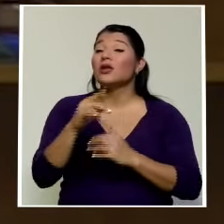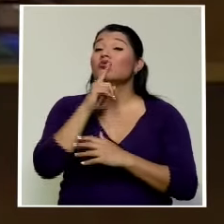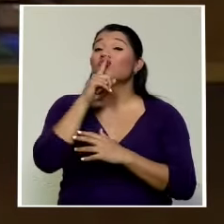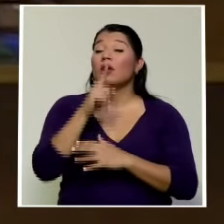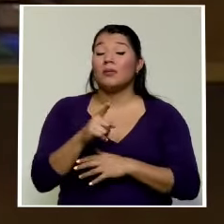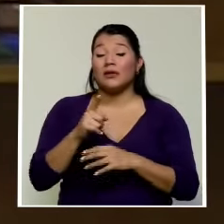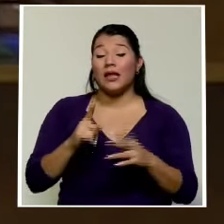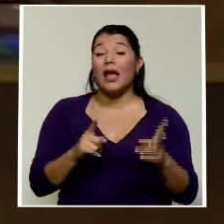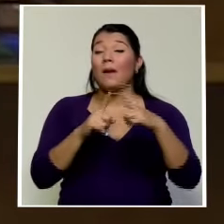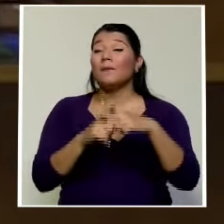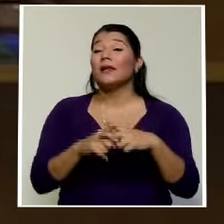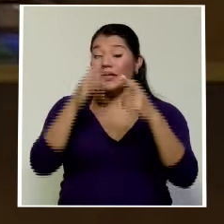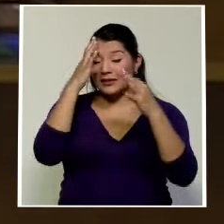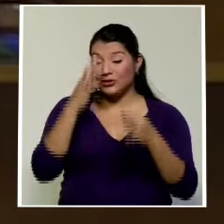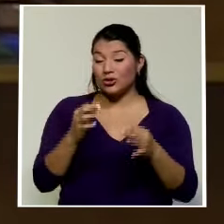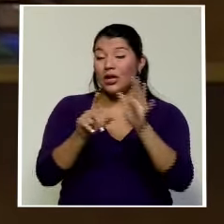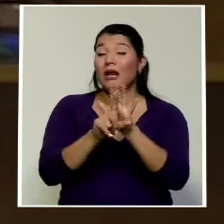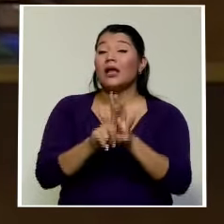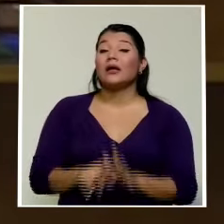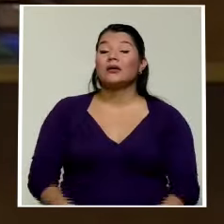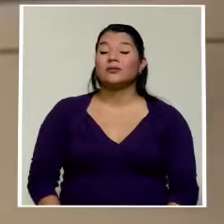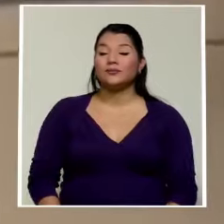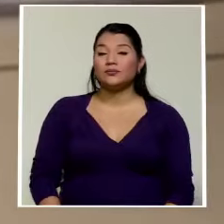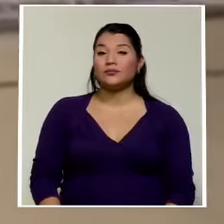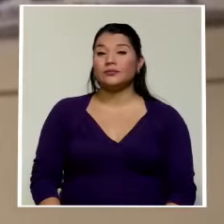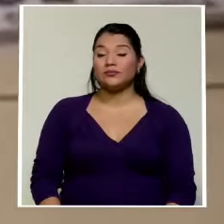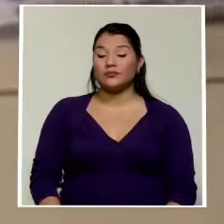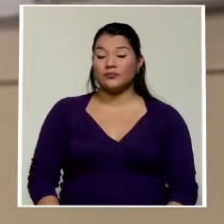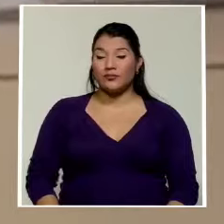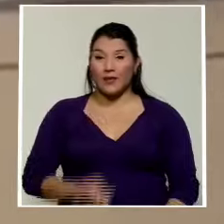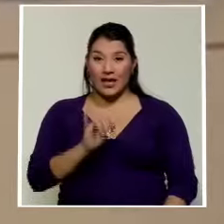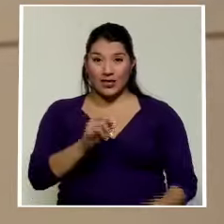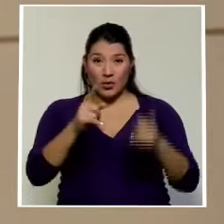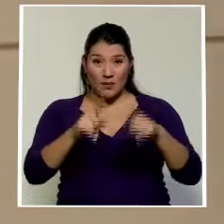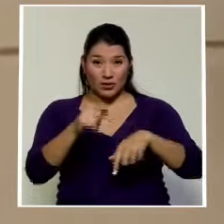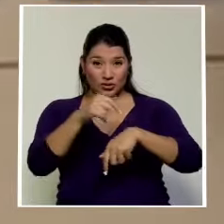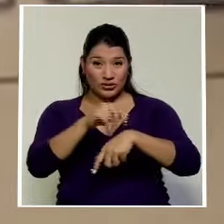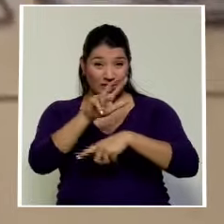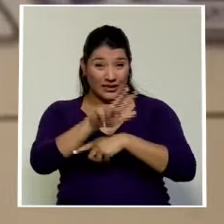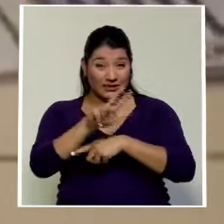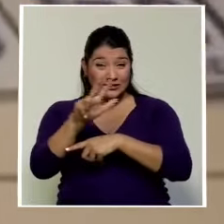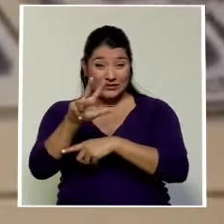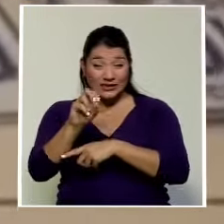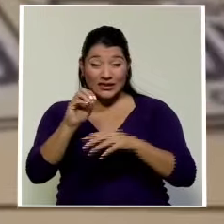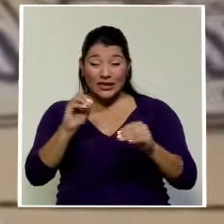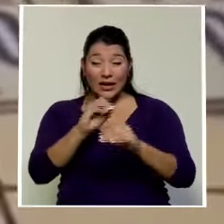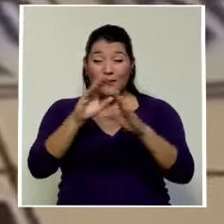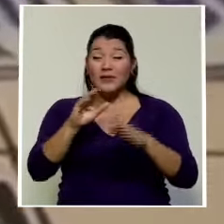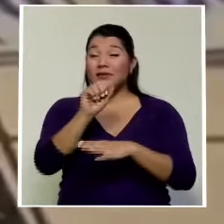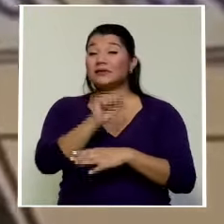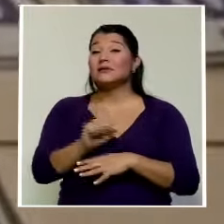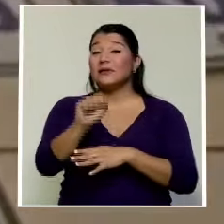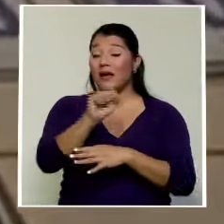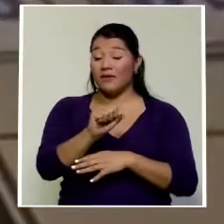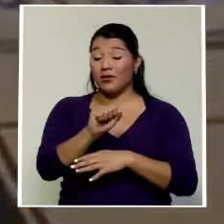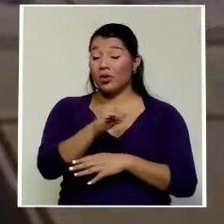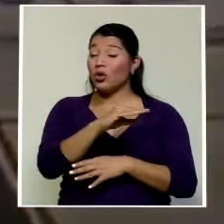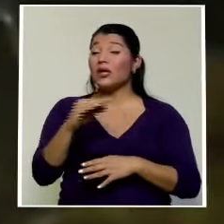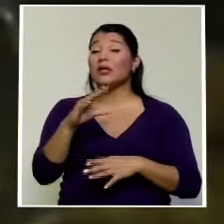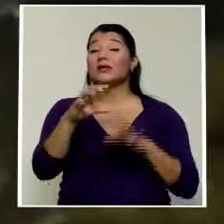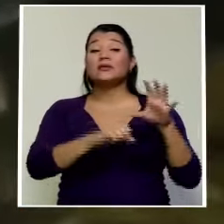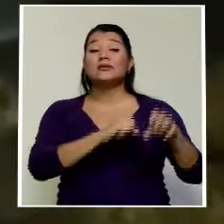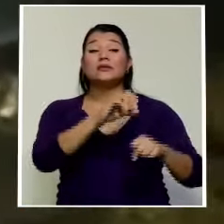las medidas legales correspondientes. El hecho ocurrió a las 3:30 de la madrugada del sábado, en donde se